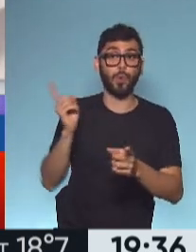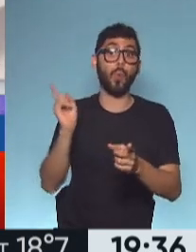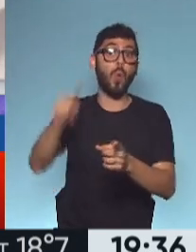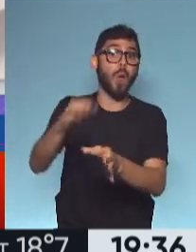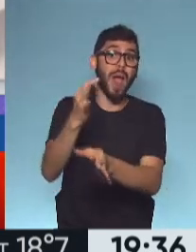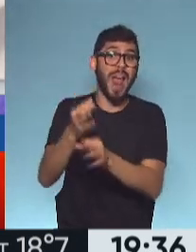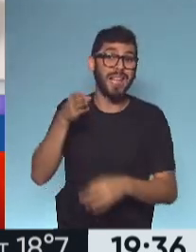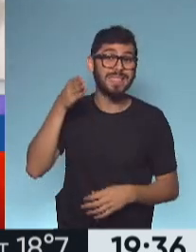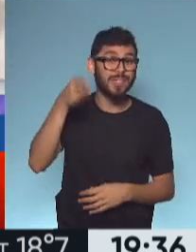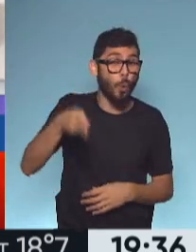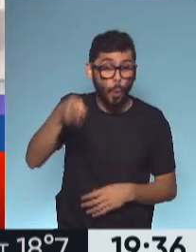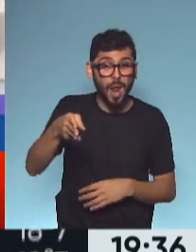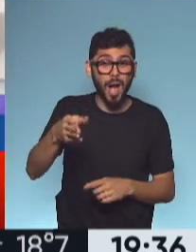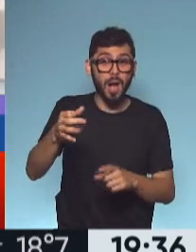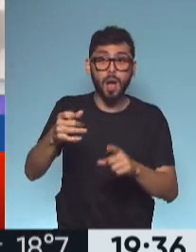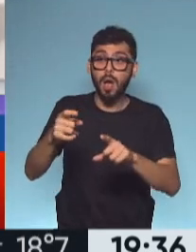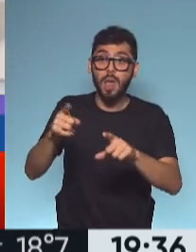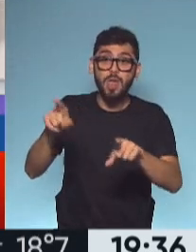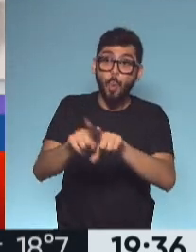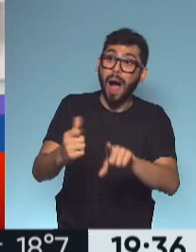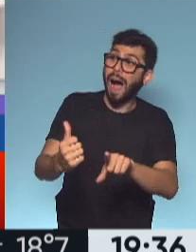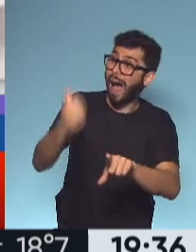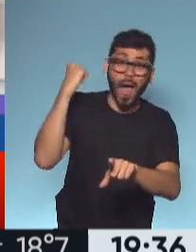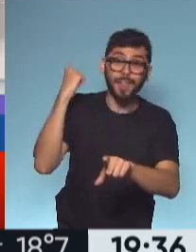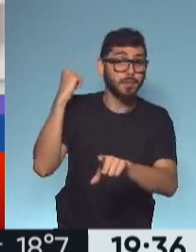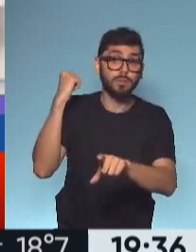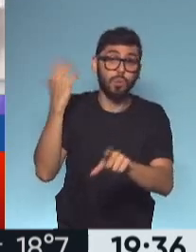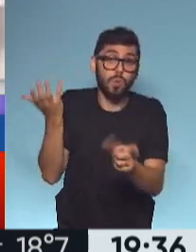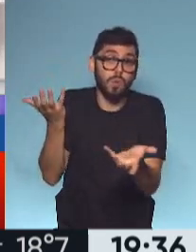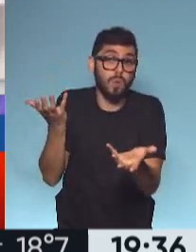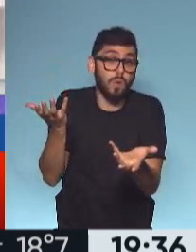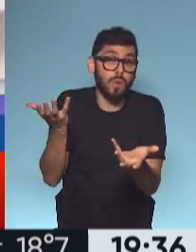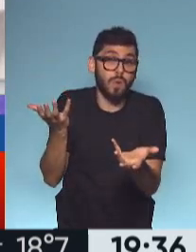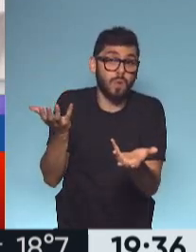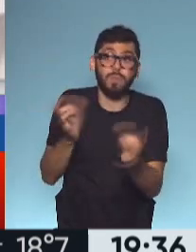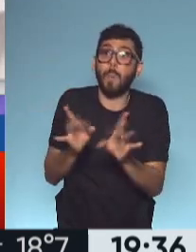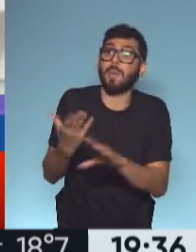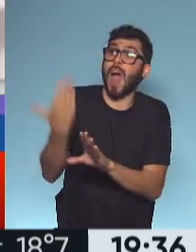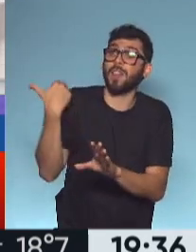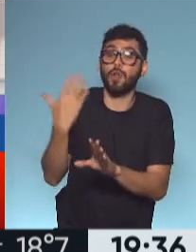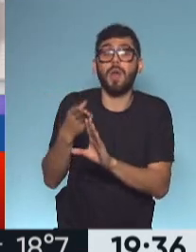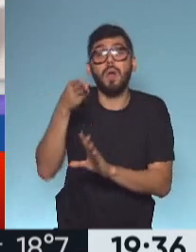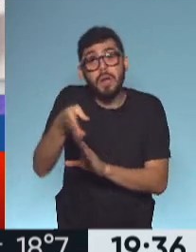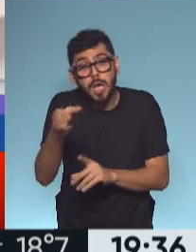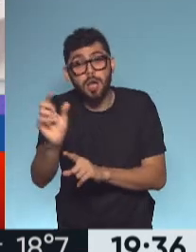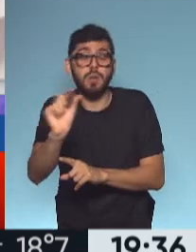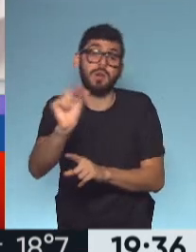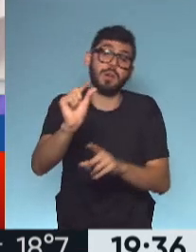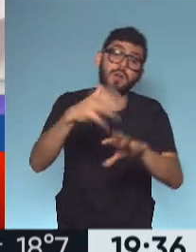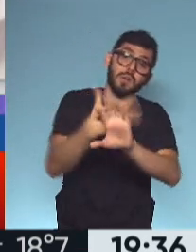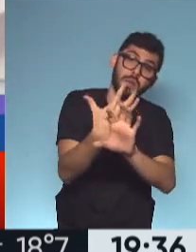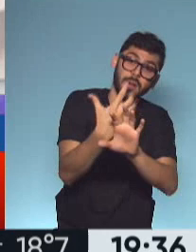el tiempo que tenía antes de la pandemia. Es un regreso que alterna presencialidad y no presencialidad. Y esa